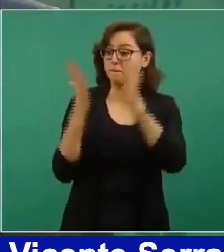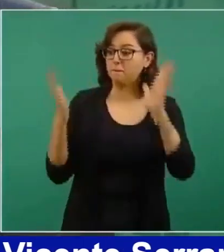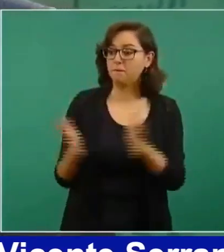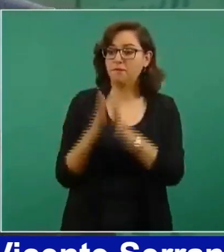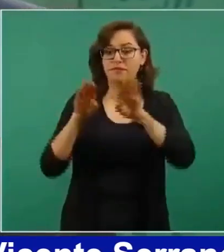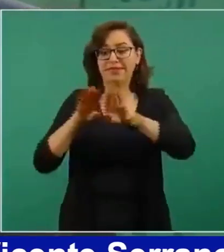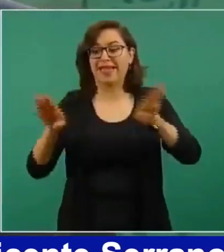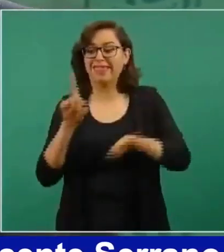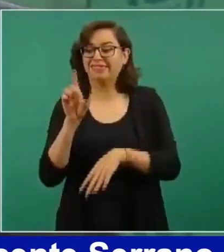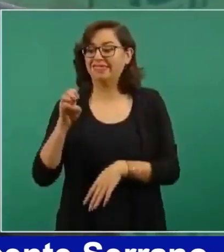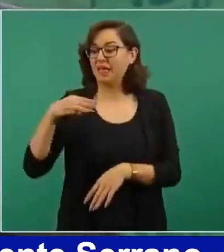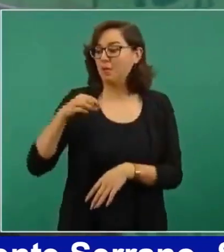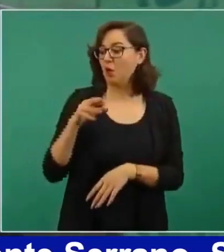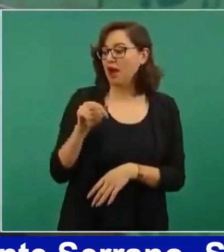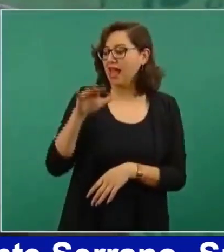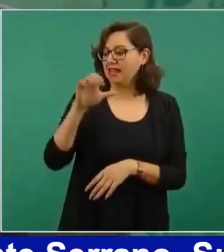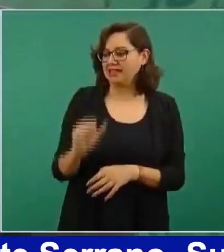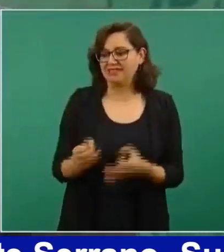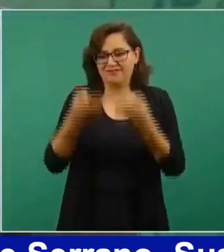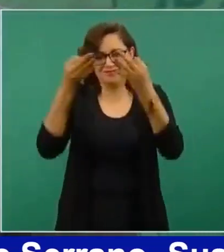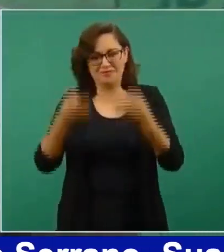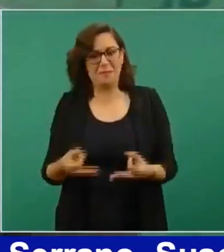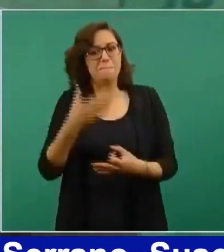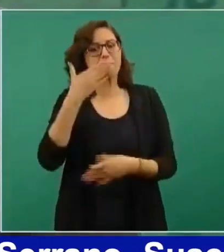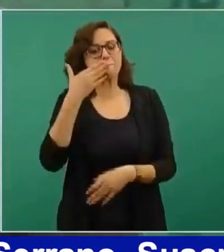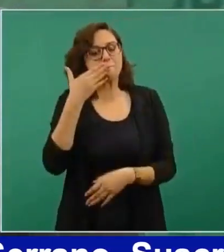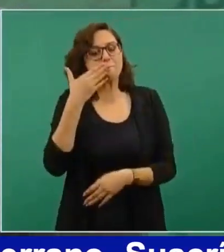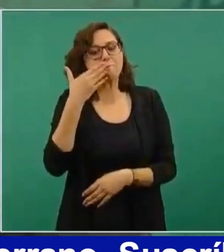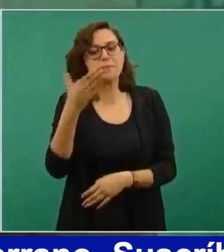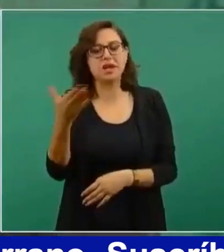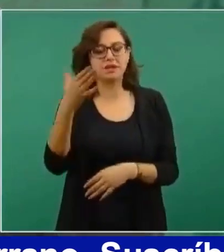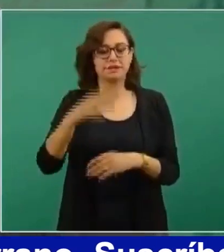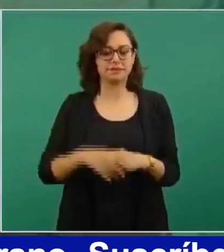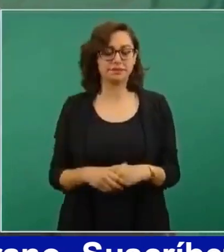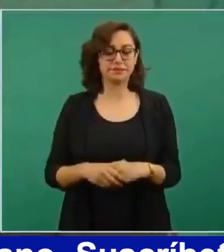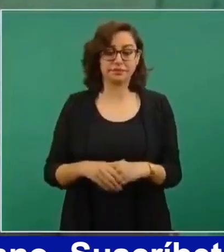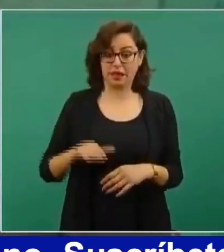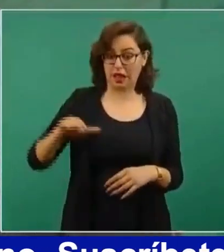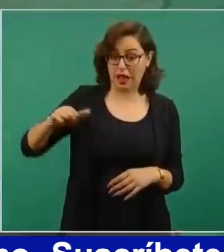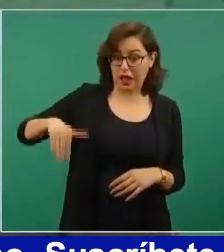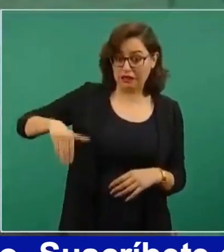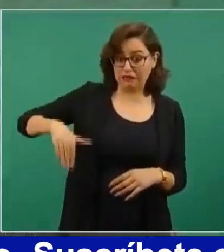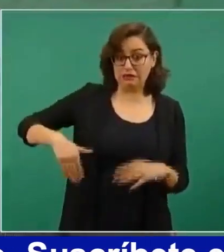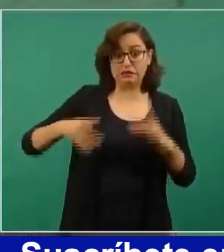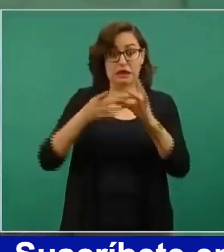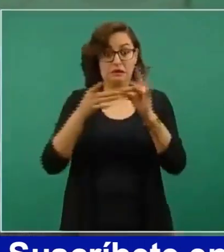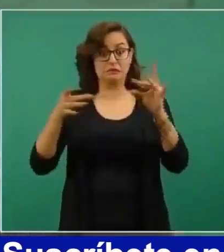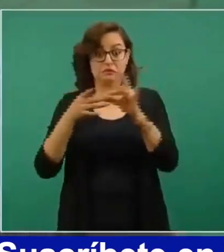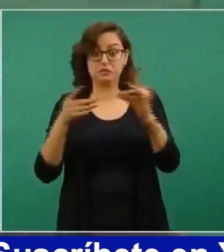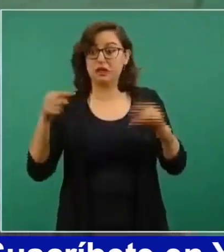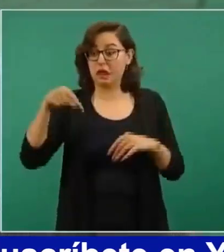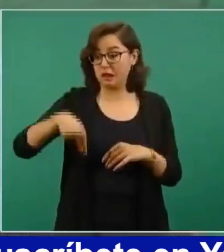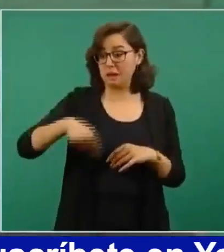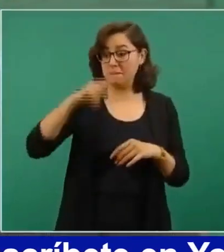Parte de la descomposición a la que hice referencia se originó en México por la falta de democracia.